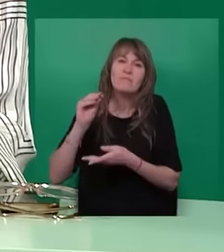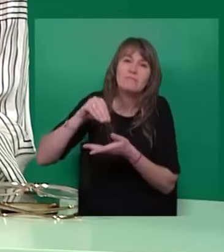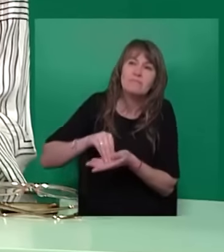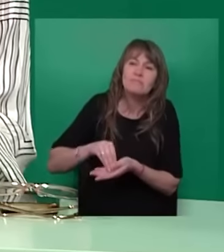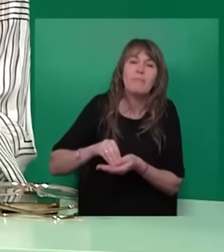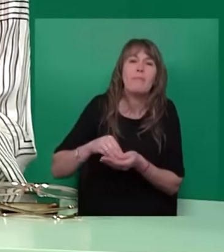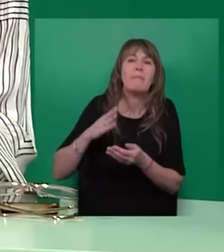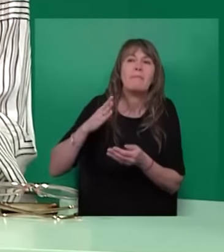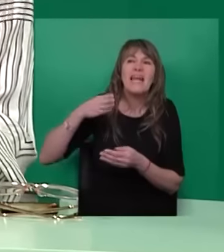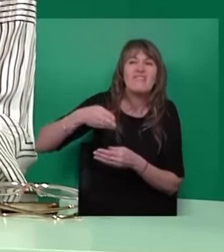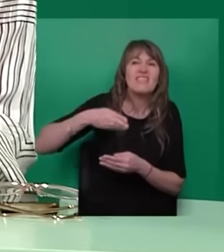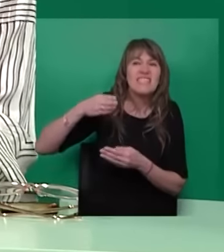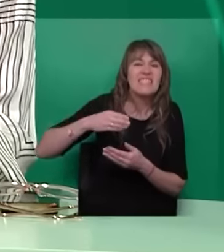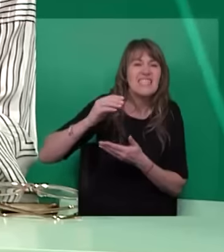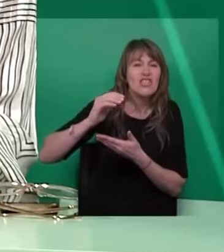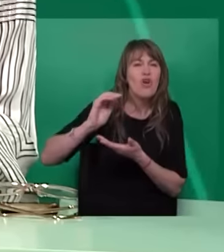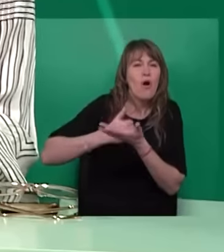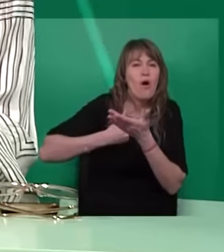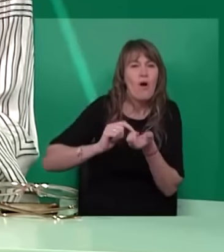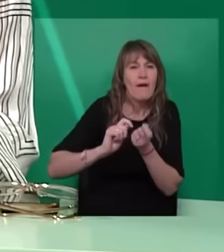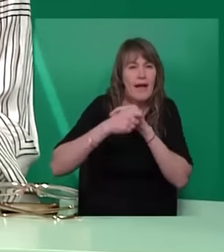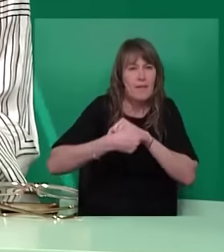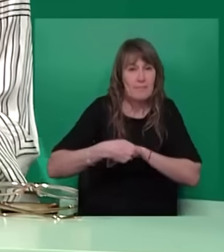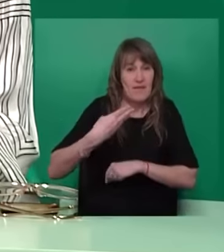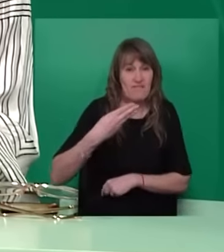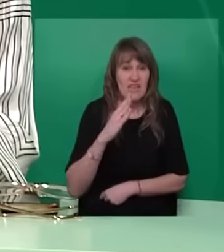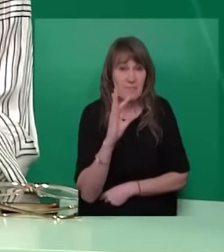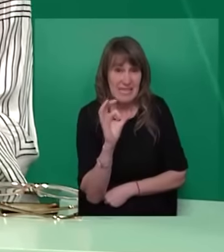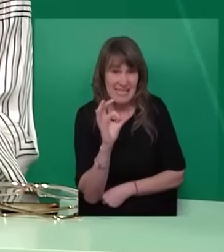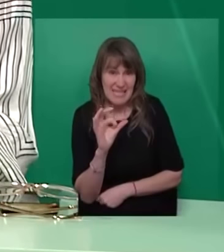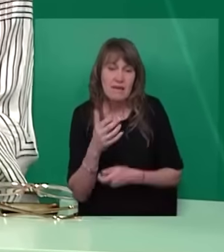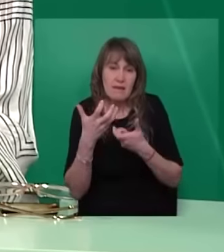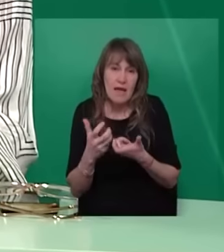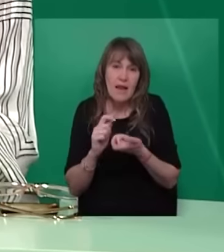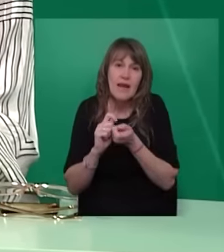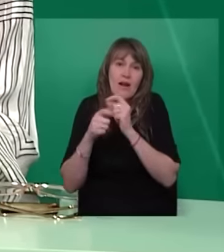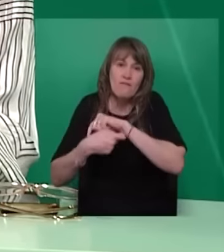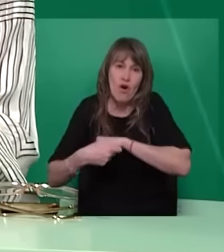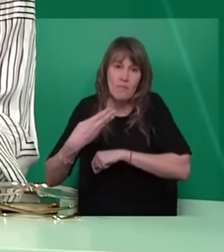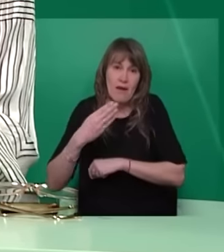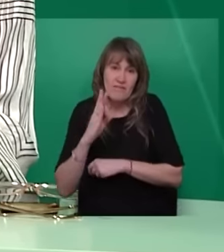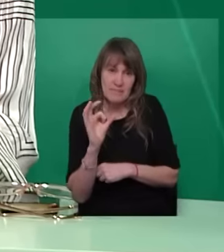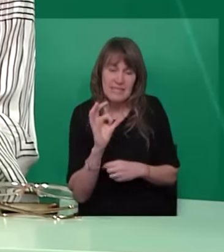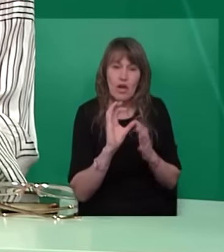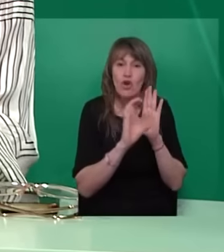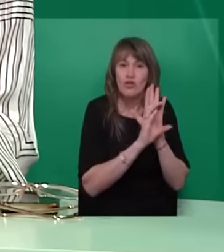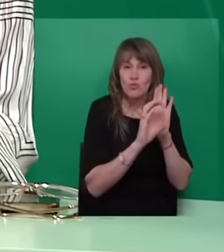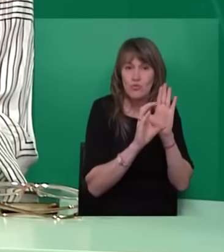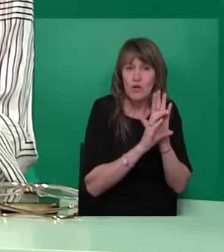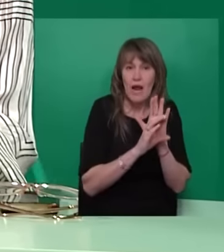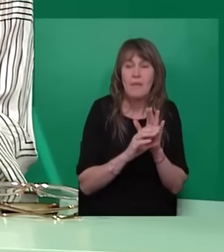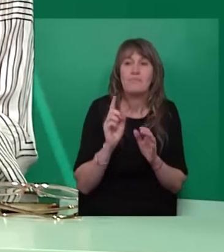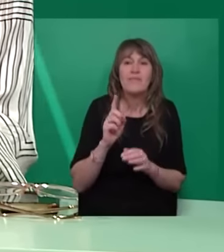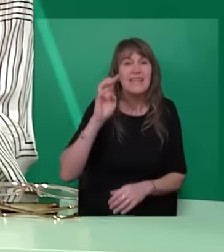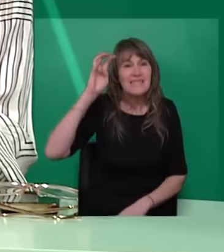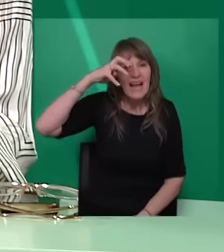plebiscito previsional plebiscito que plantea una reforma constitucional que es rechazada por el expresidente Julio